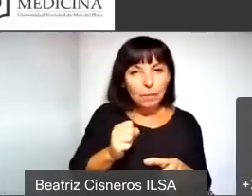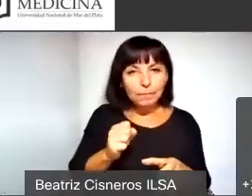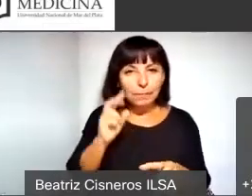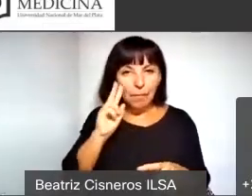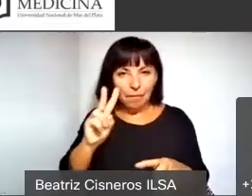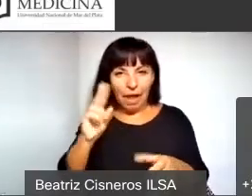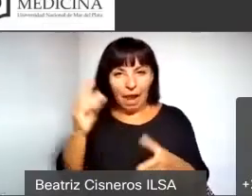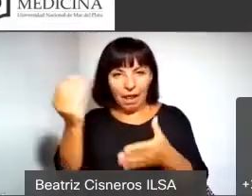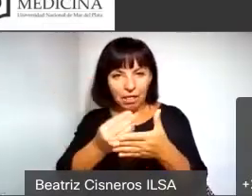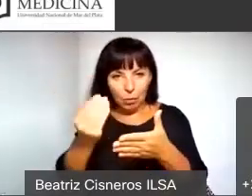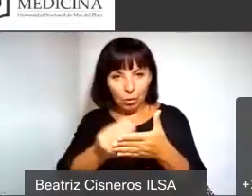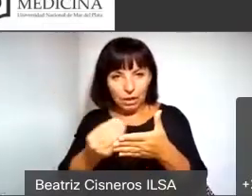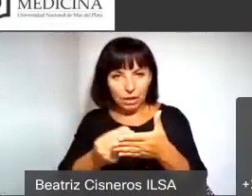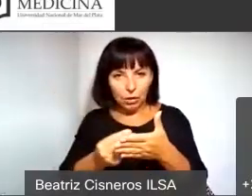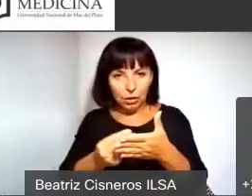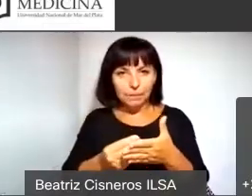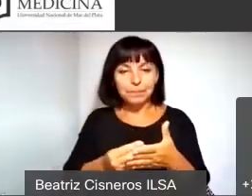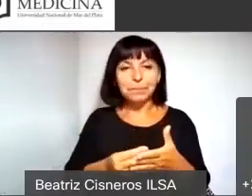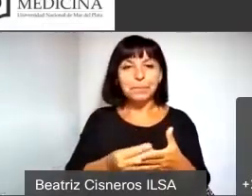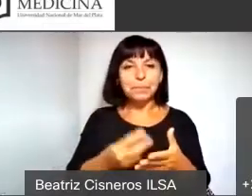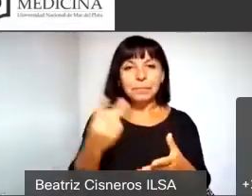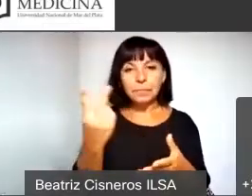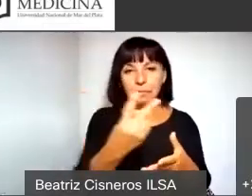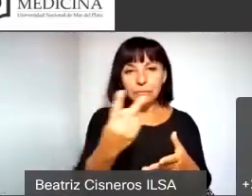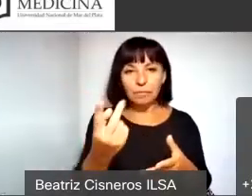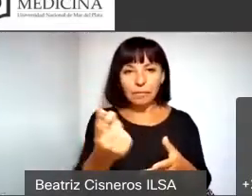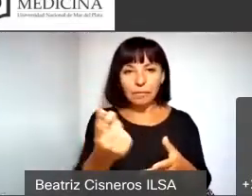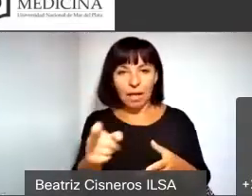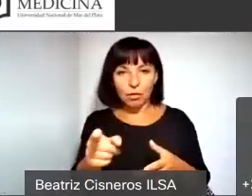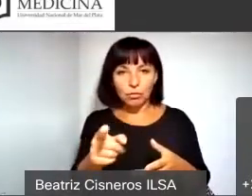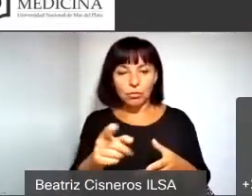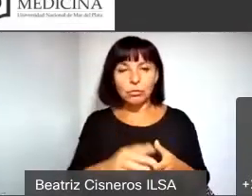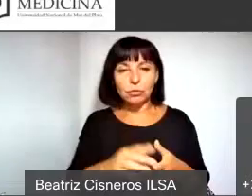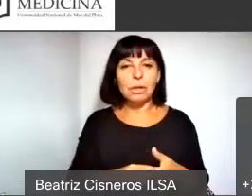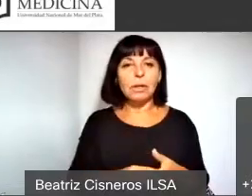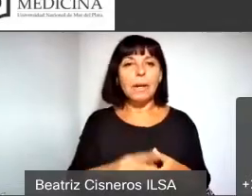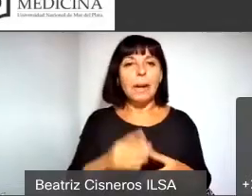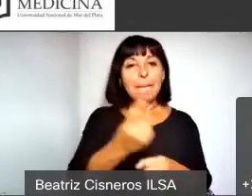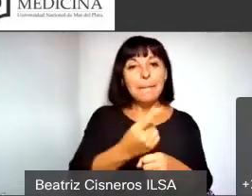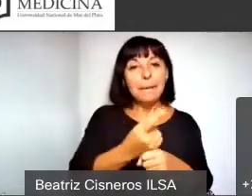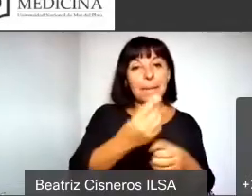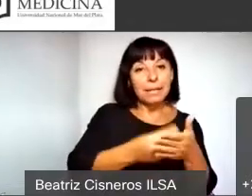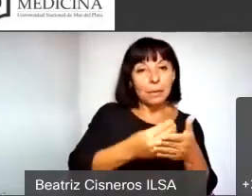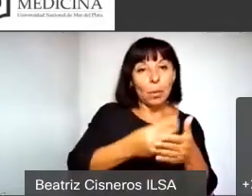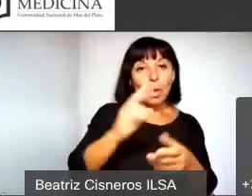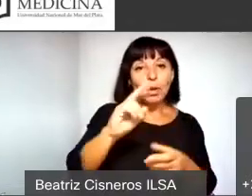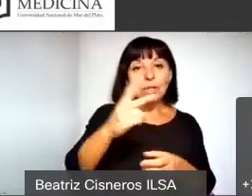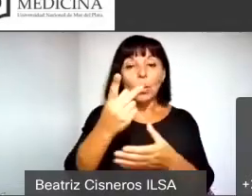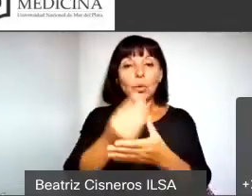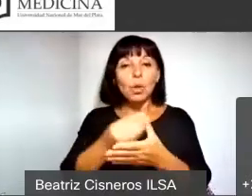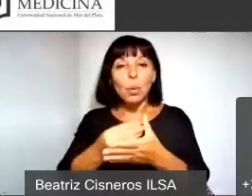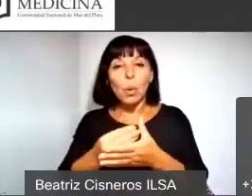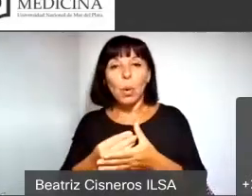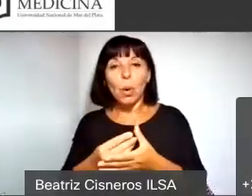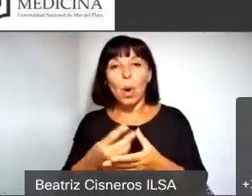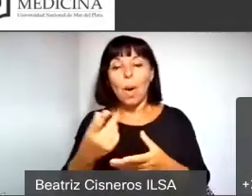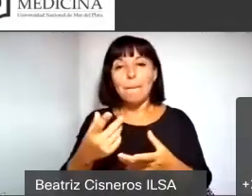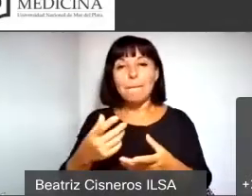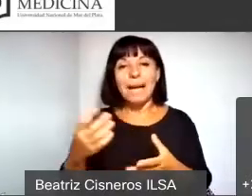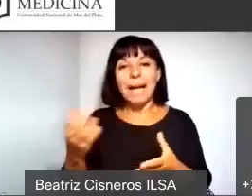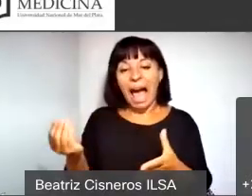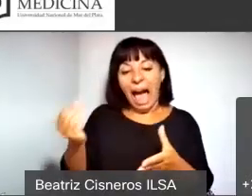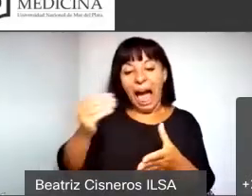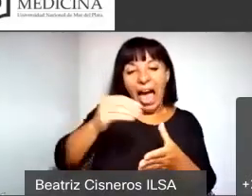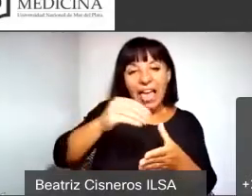figura. Esta y esta, en estas dos. Estas imágenes corresponden a fagocitosis, porque se está internalizando,